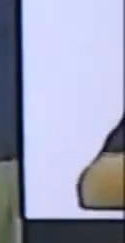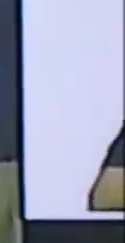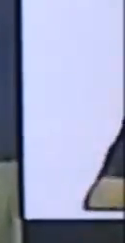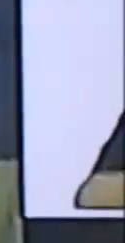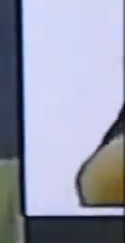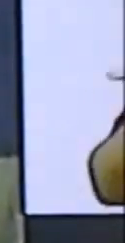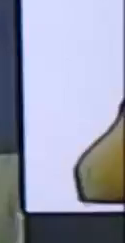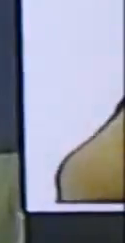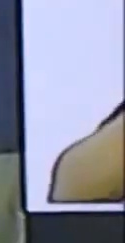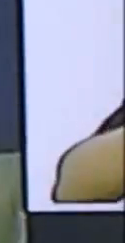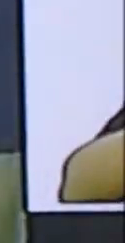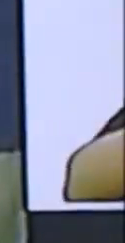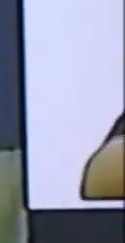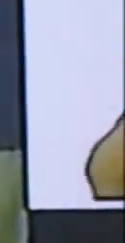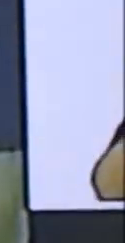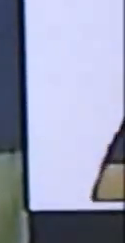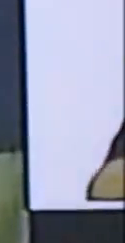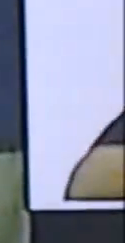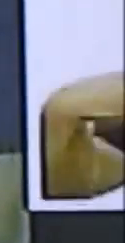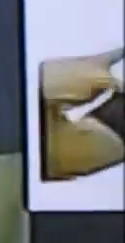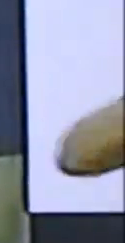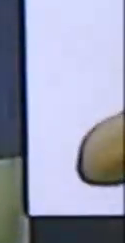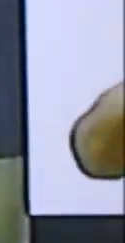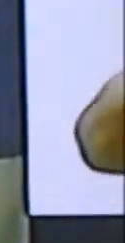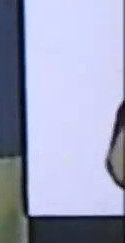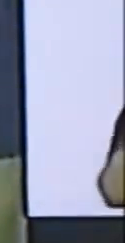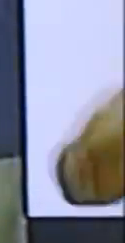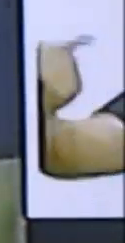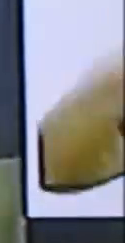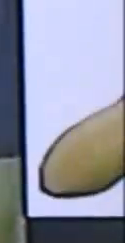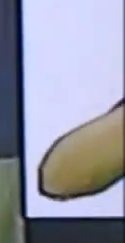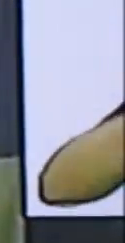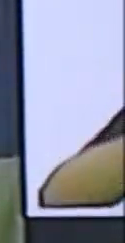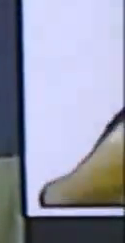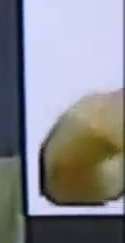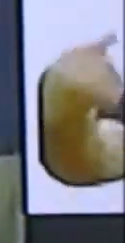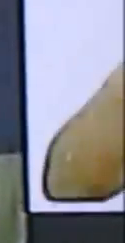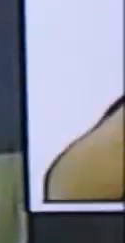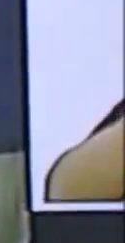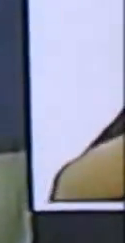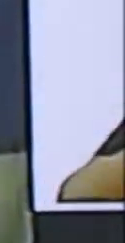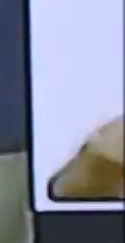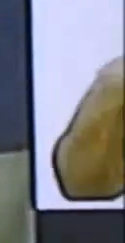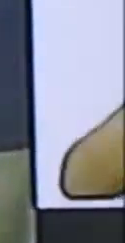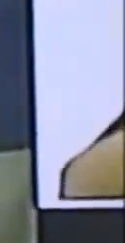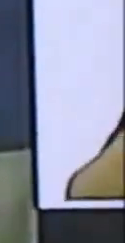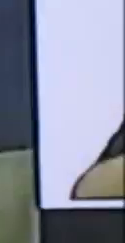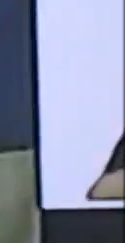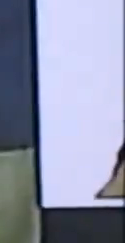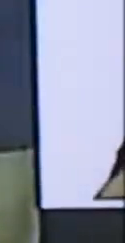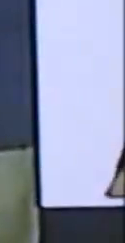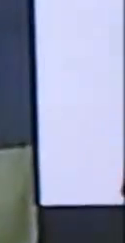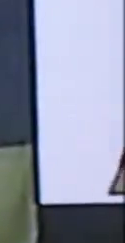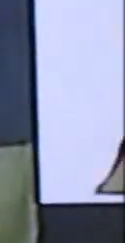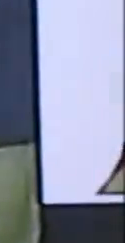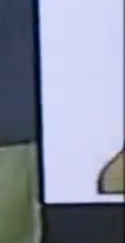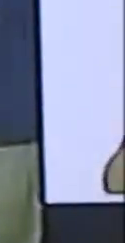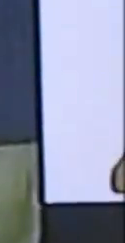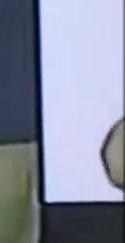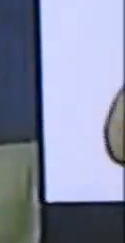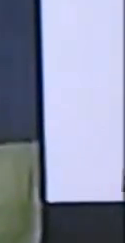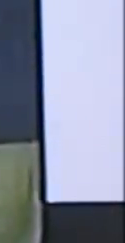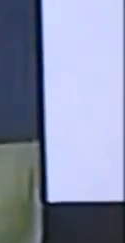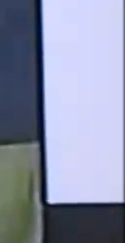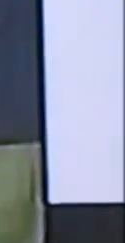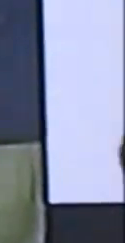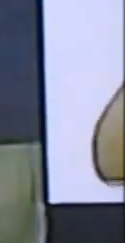constante obstaculización y ataques de los cuales he sido objeto por parte de la mayoría